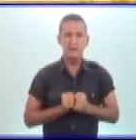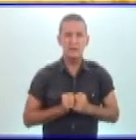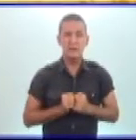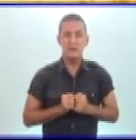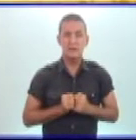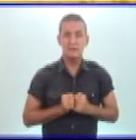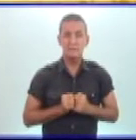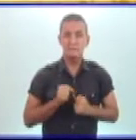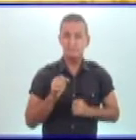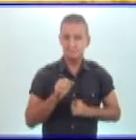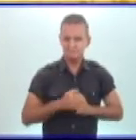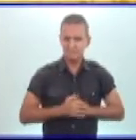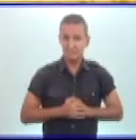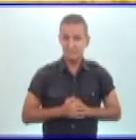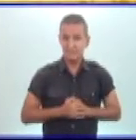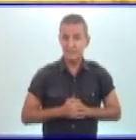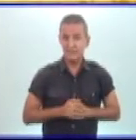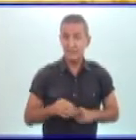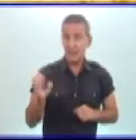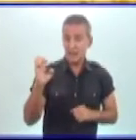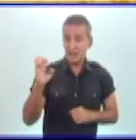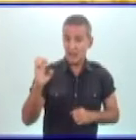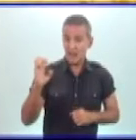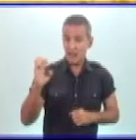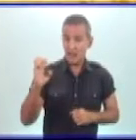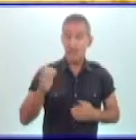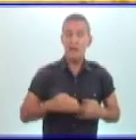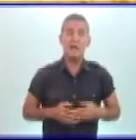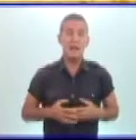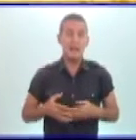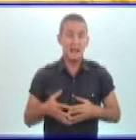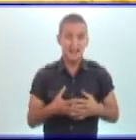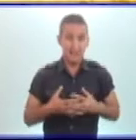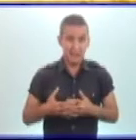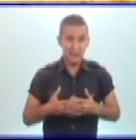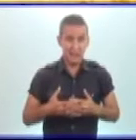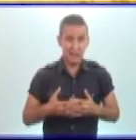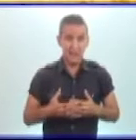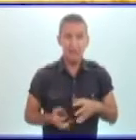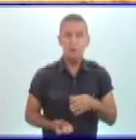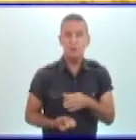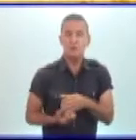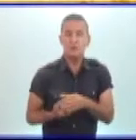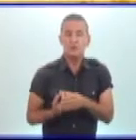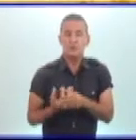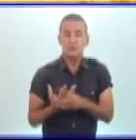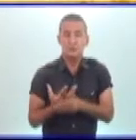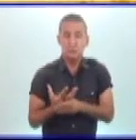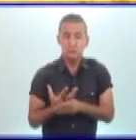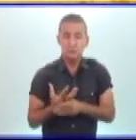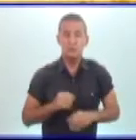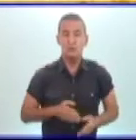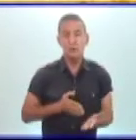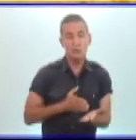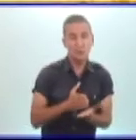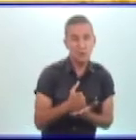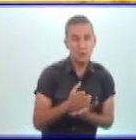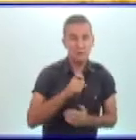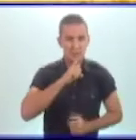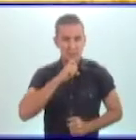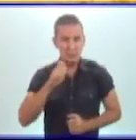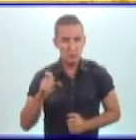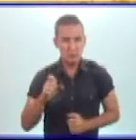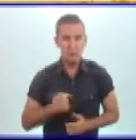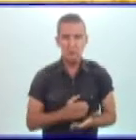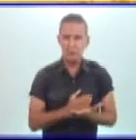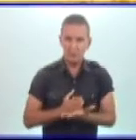y marginación. Lo cierto es que el capitalismo y la época moderna fueron forjándose a lo largo de un complejo camino. El capitalismo debe estudiarse en toda su